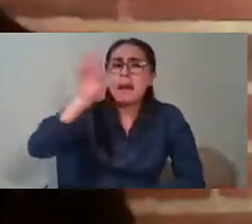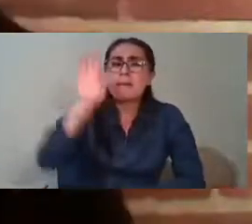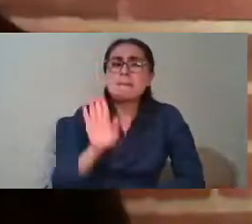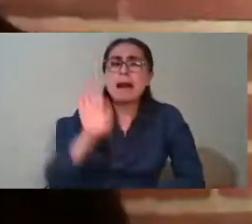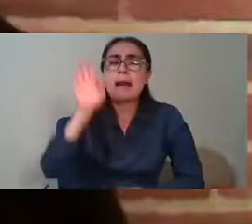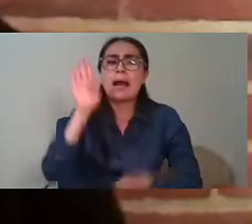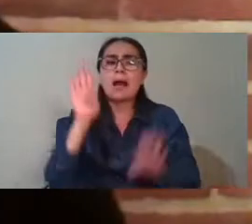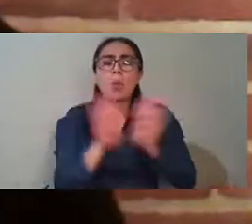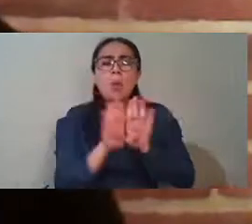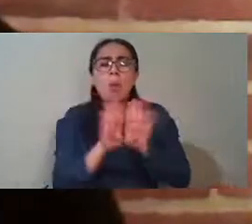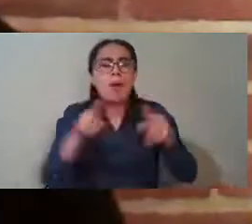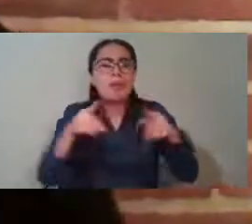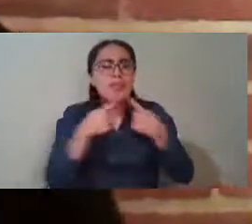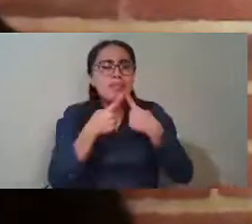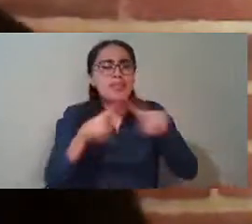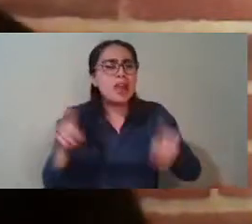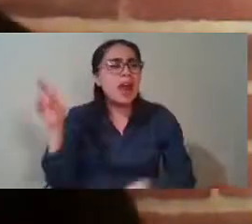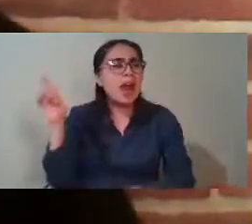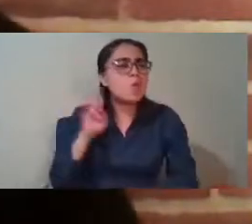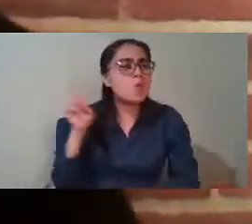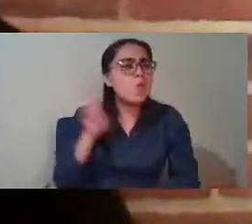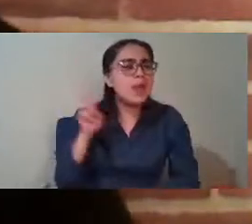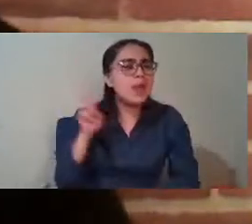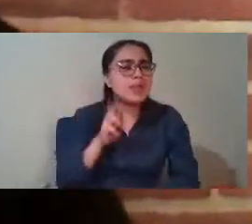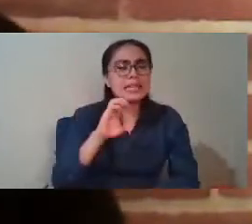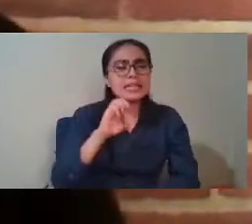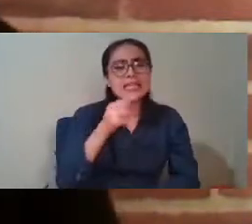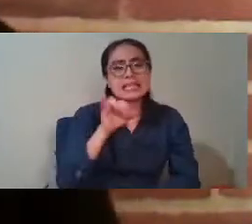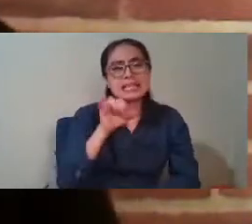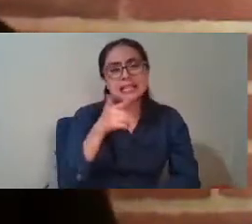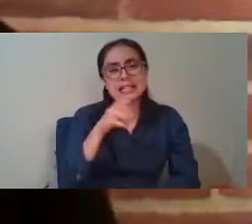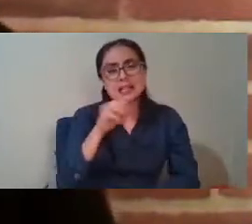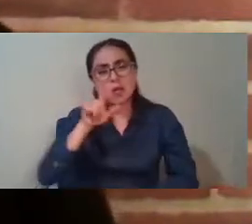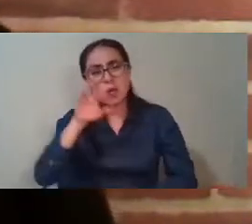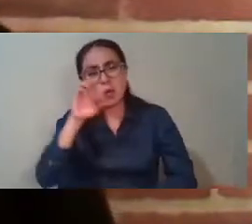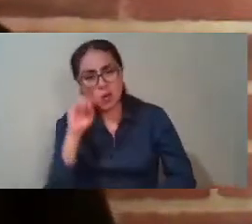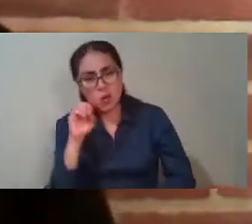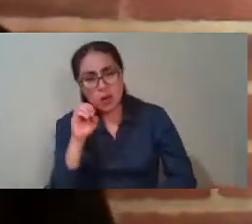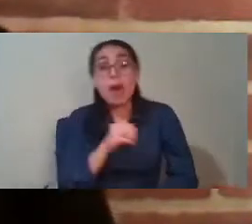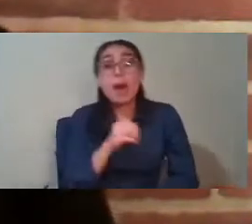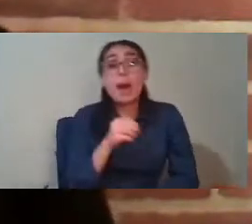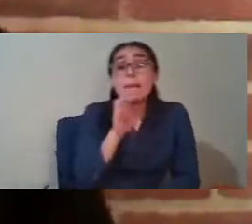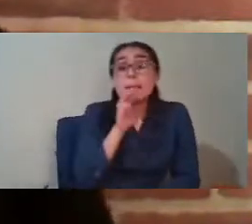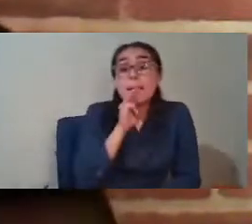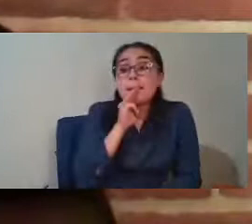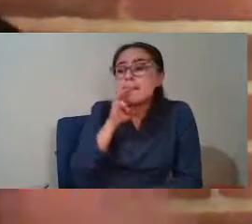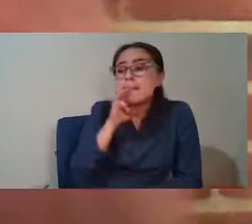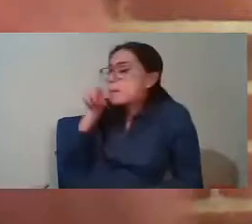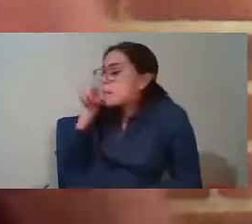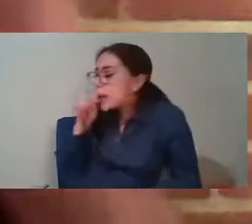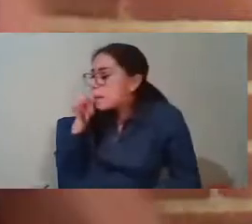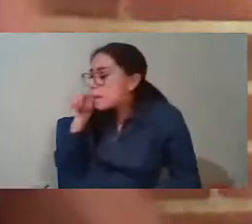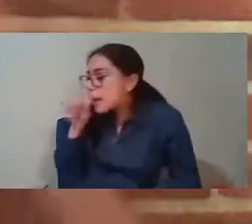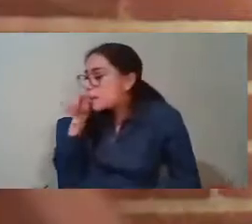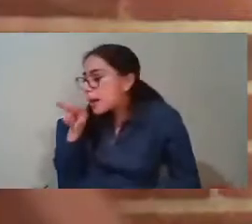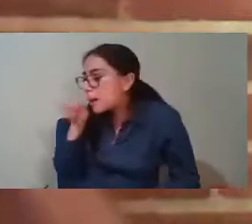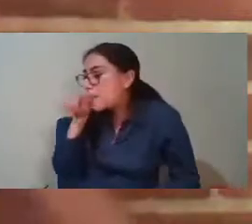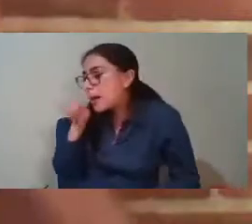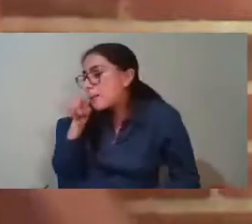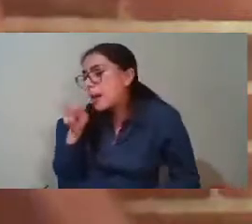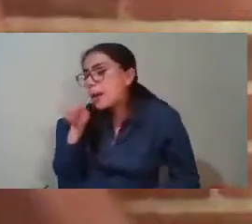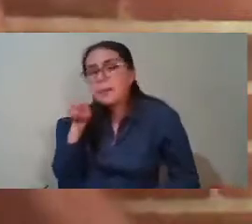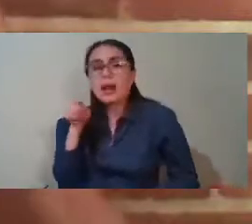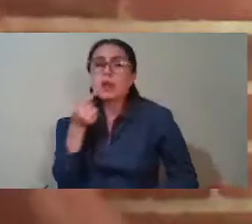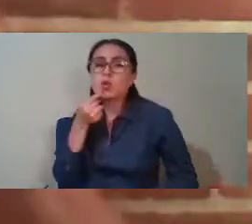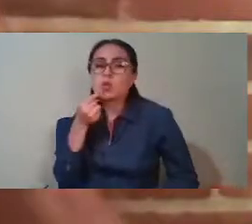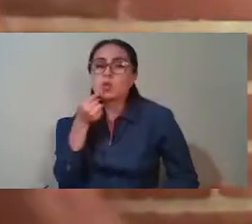grito de los otros pichones de chingolo, y la madre le da de comer en la boca de una manera desesperada, porque es tan